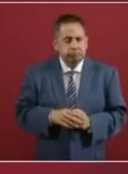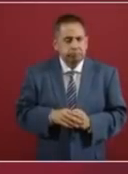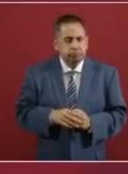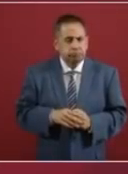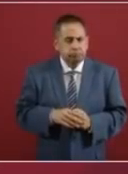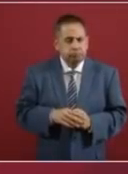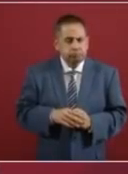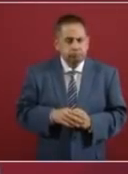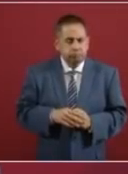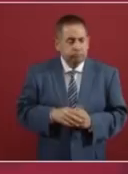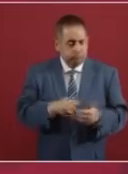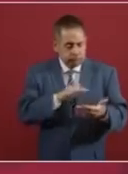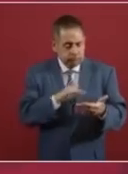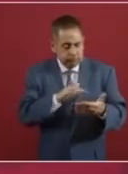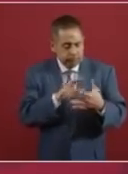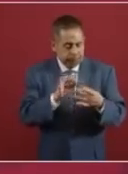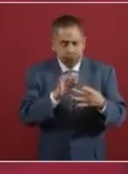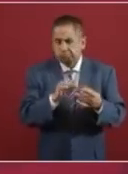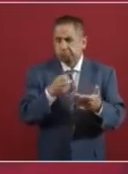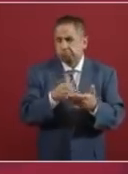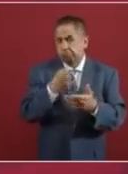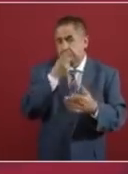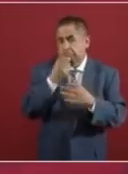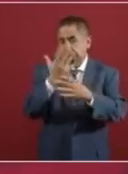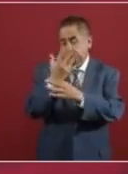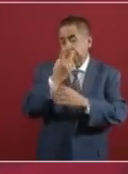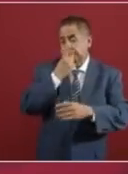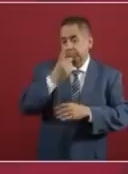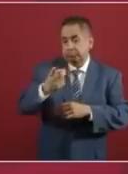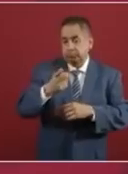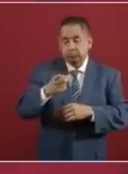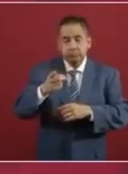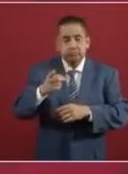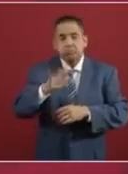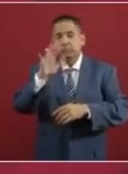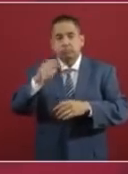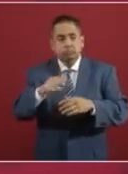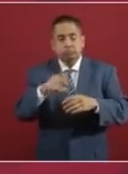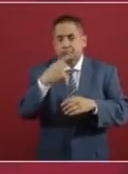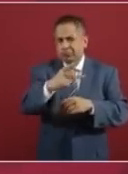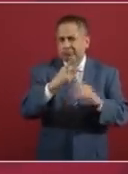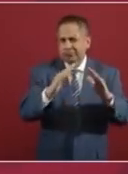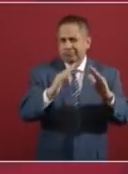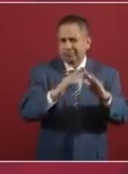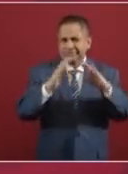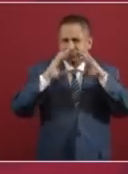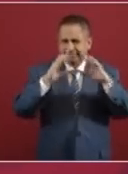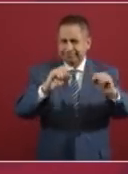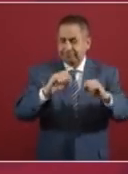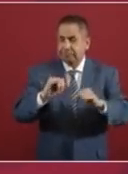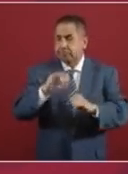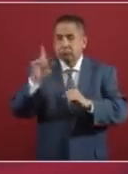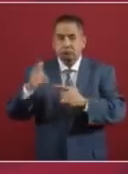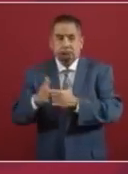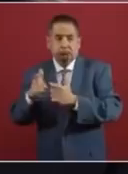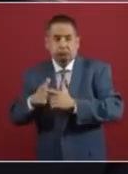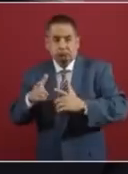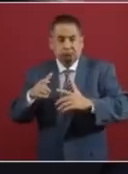donde hablaba de que habían intentado ingresar a su rancho y